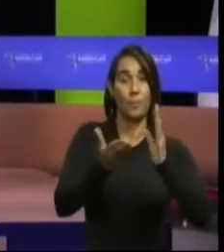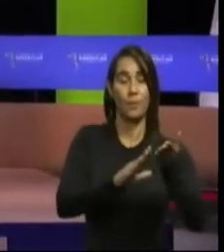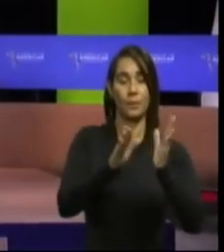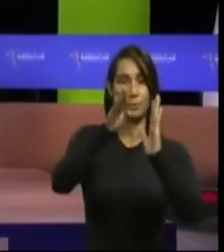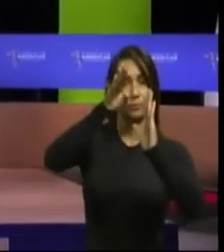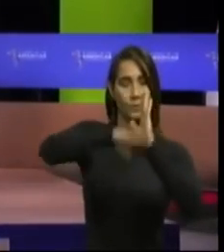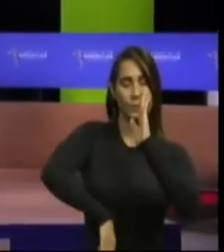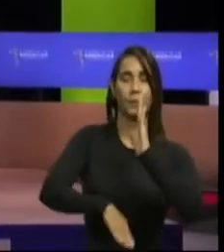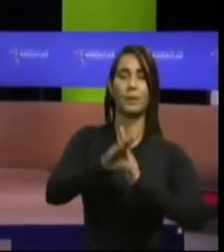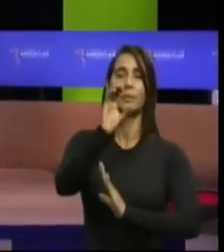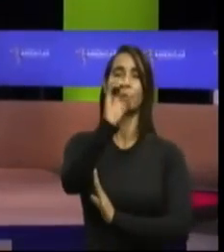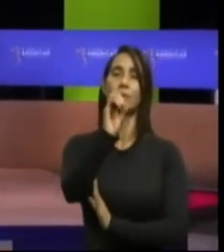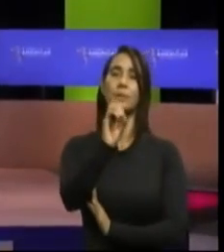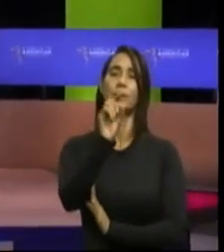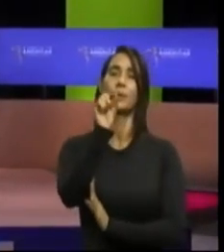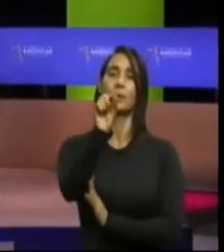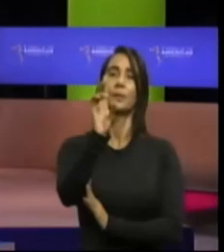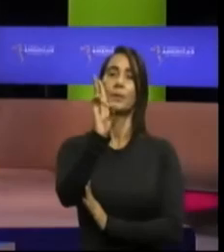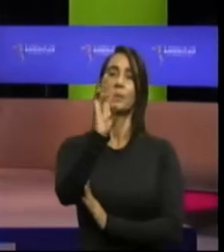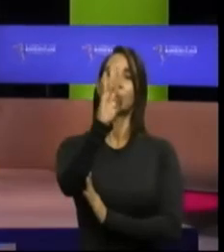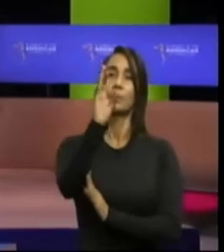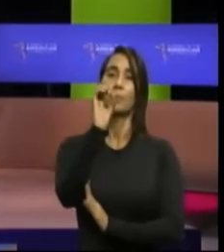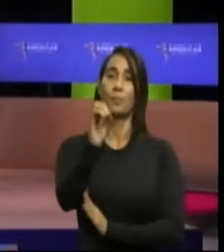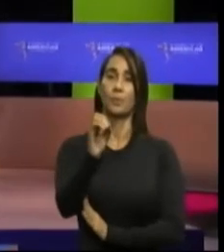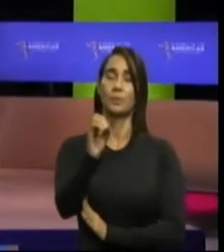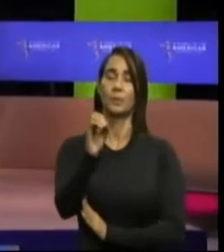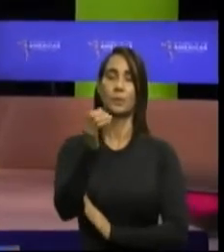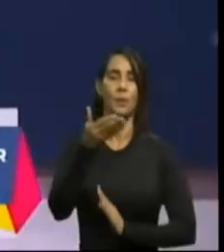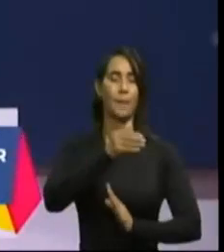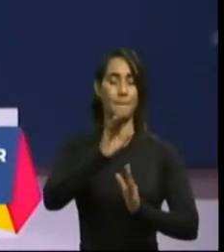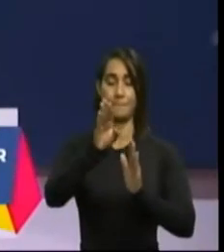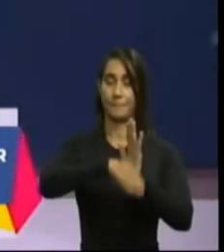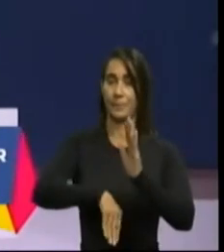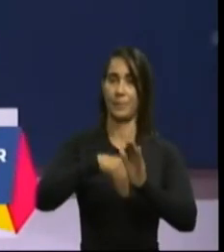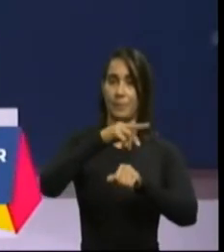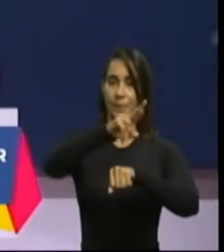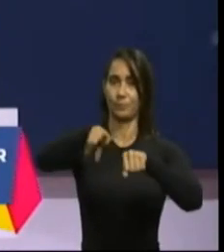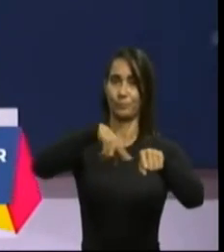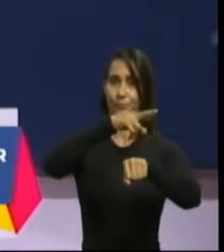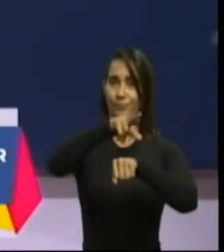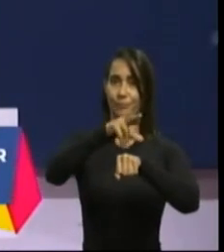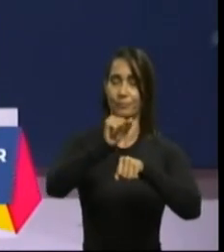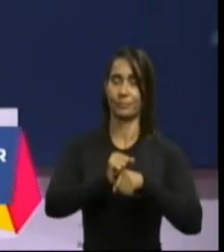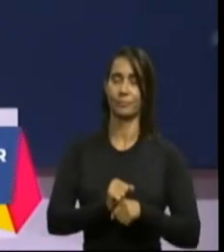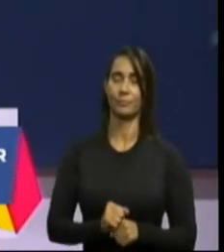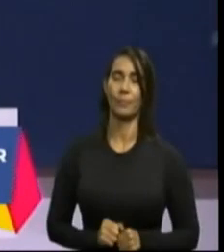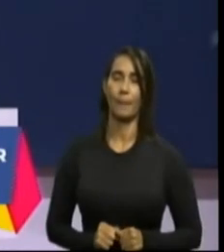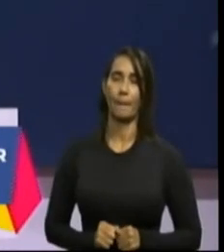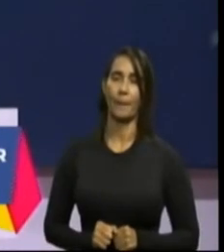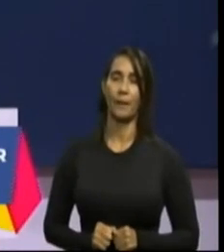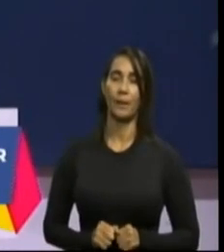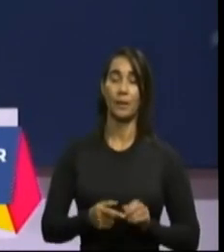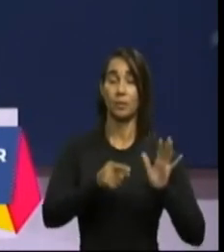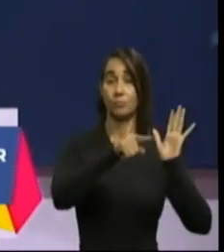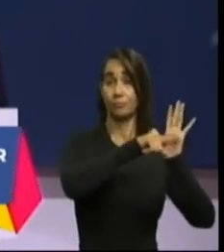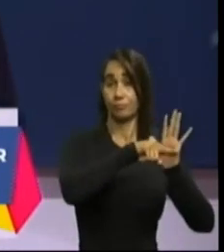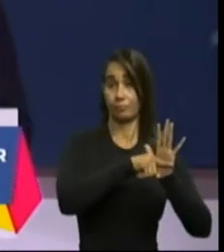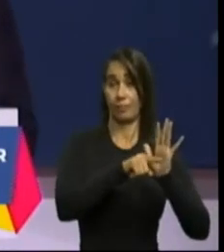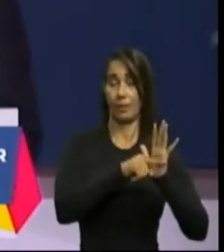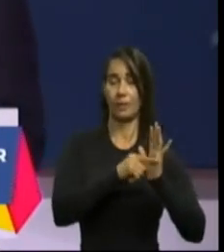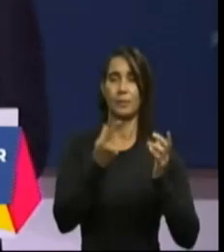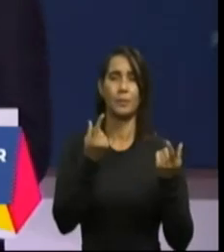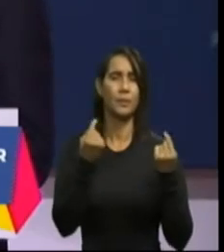un 0.7%, una de las más bajas de la región. Para mitigar los efectos negativos de la pandemia,